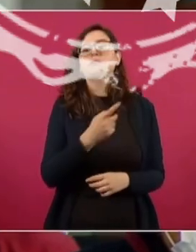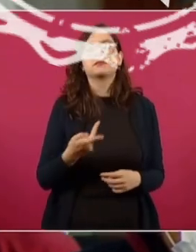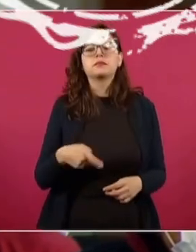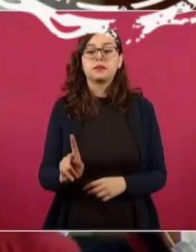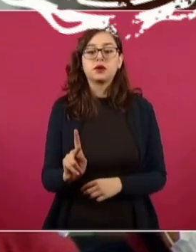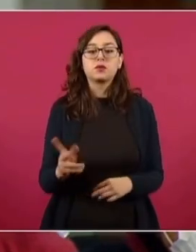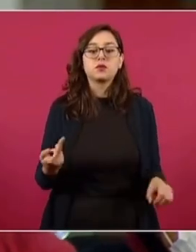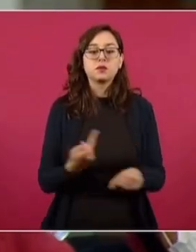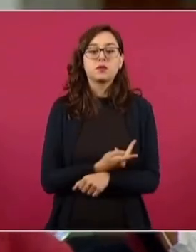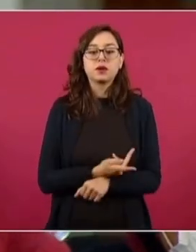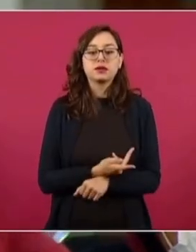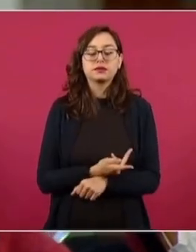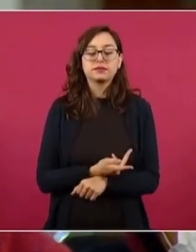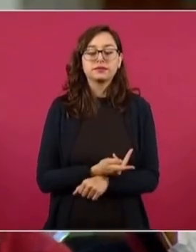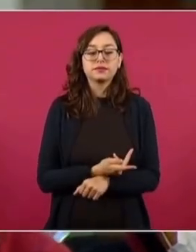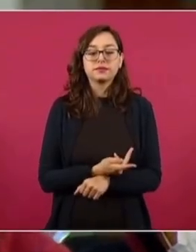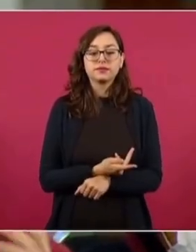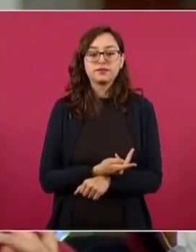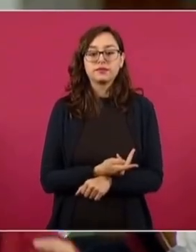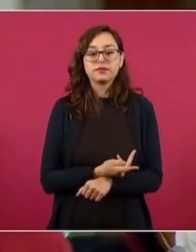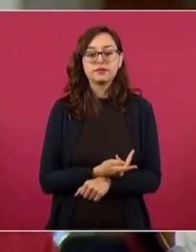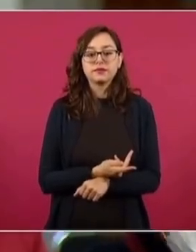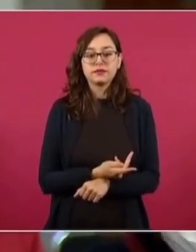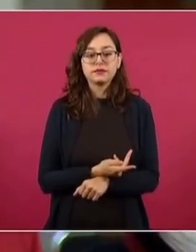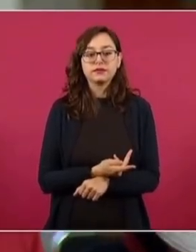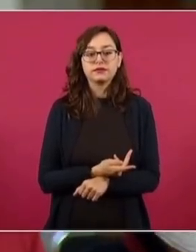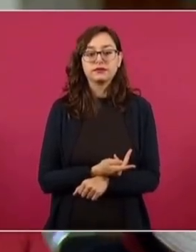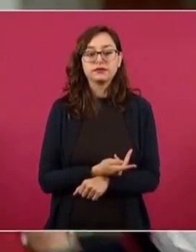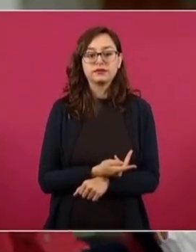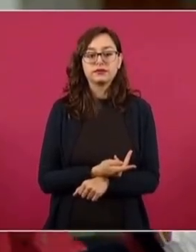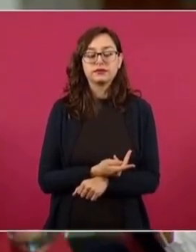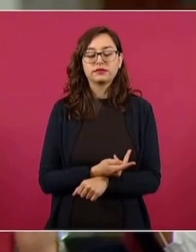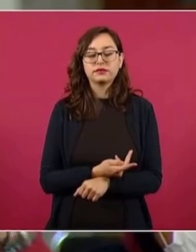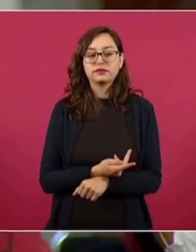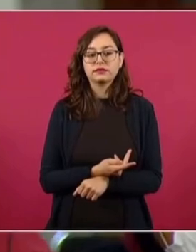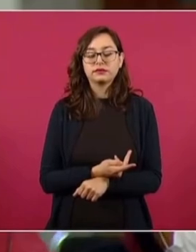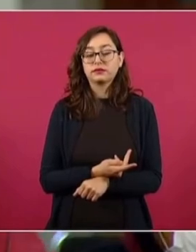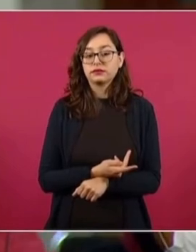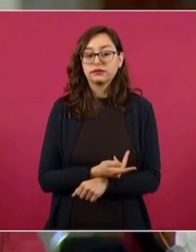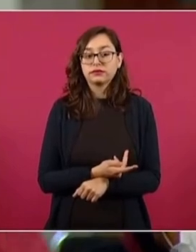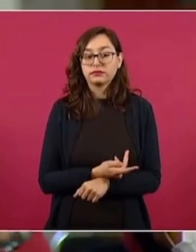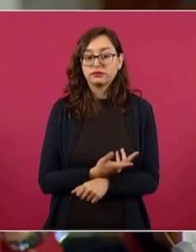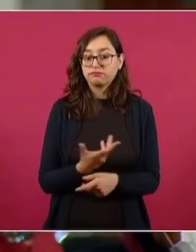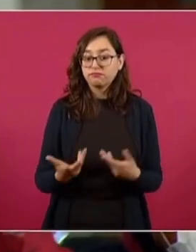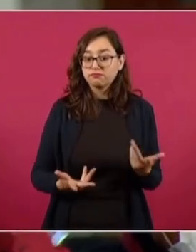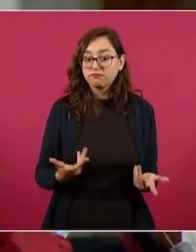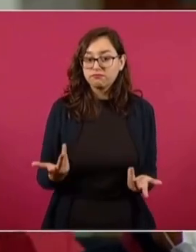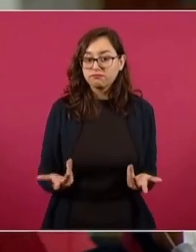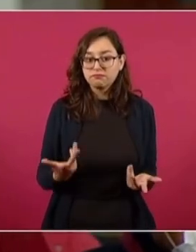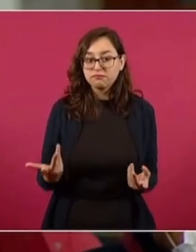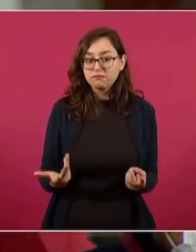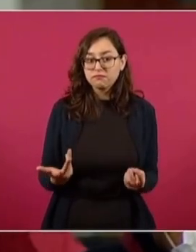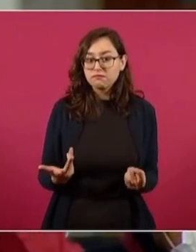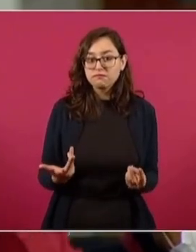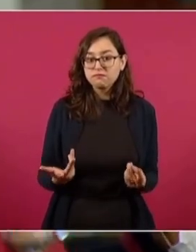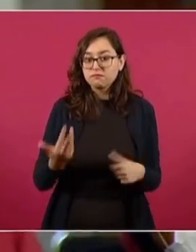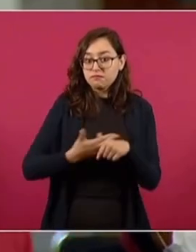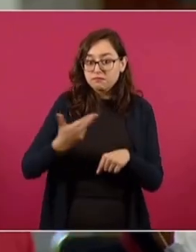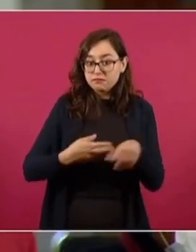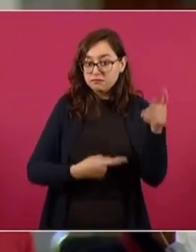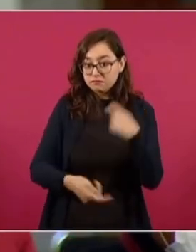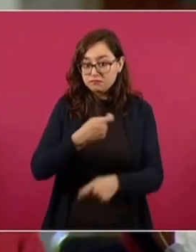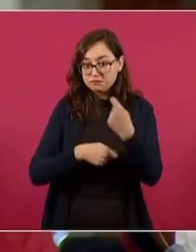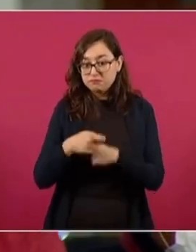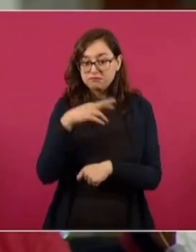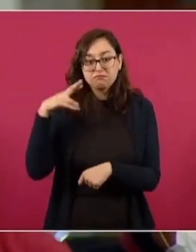Pero preguntarle si en México si estaría, ya se lo han preguntado, pero si estaría pues por agilizar de alguna manera este trámite, o si